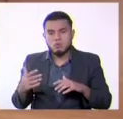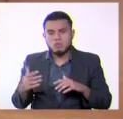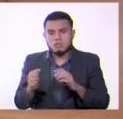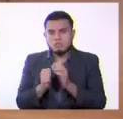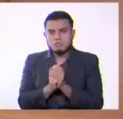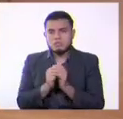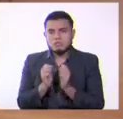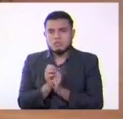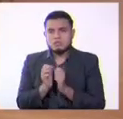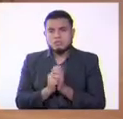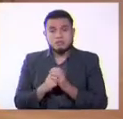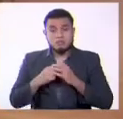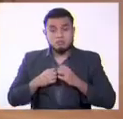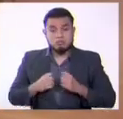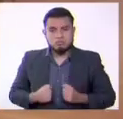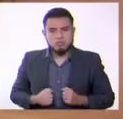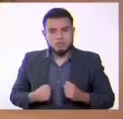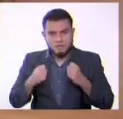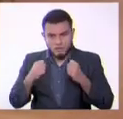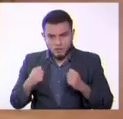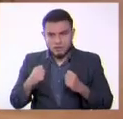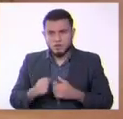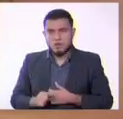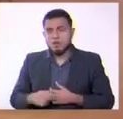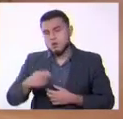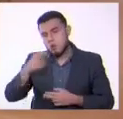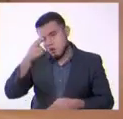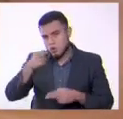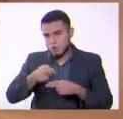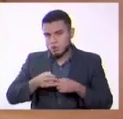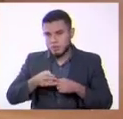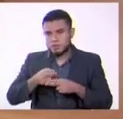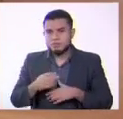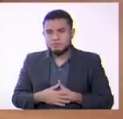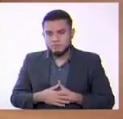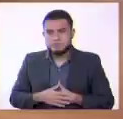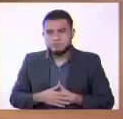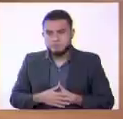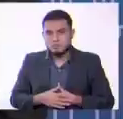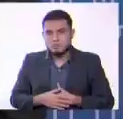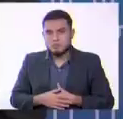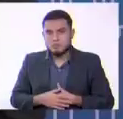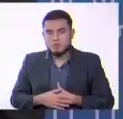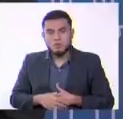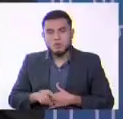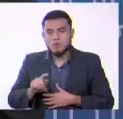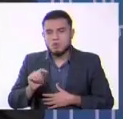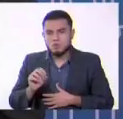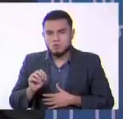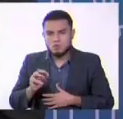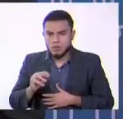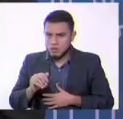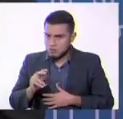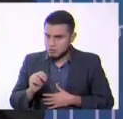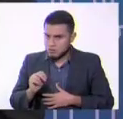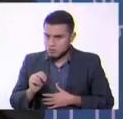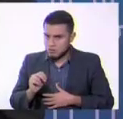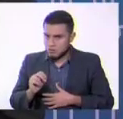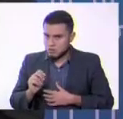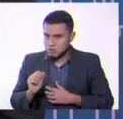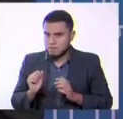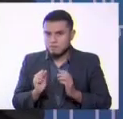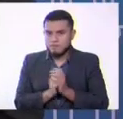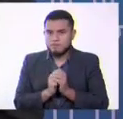un imperio muy fuerte que fue el Imperio Otomano. Cuando el Imperio Otomano entra en crisis, muchos de